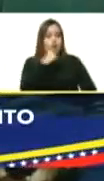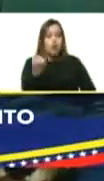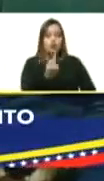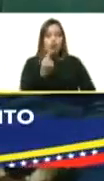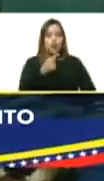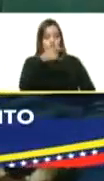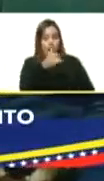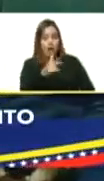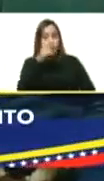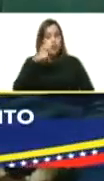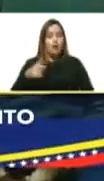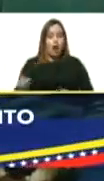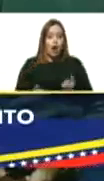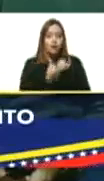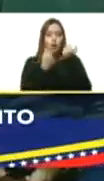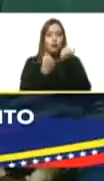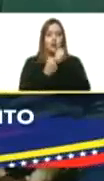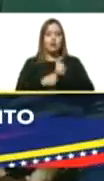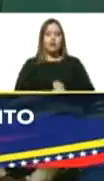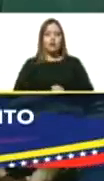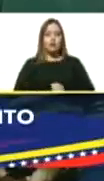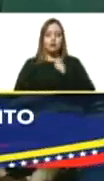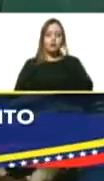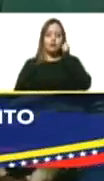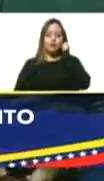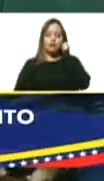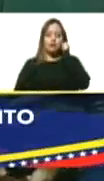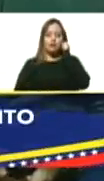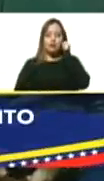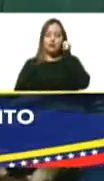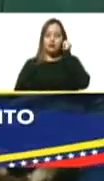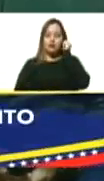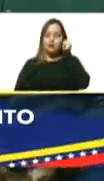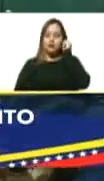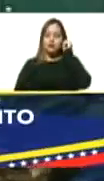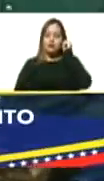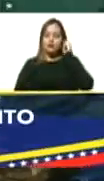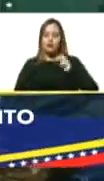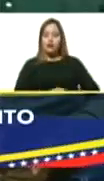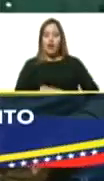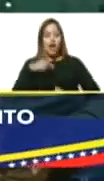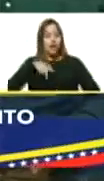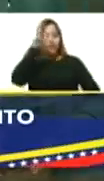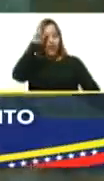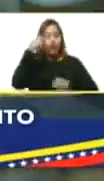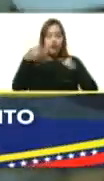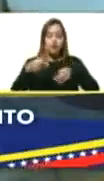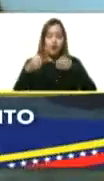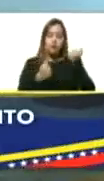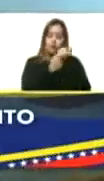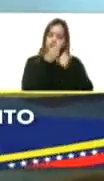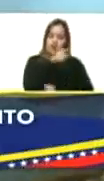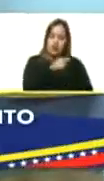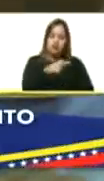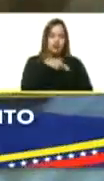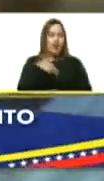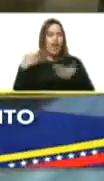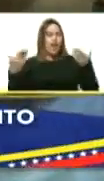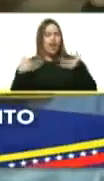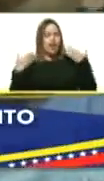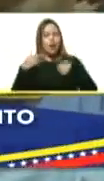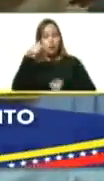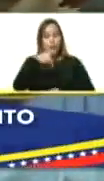Usted tiene un pueblo que lo apoya, que de aquí, desde el estado Falcón, siempre ha estado muy pendiente de usted, y que estamos muy alegres de